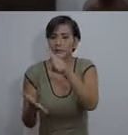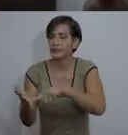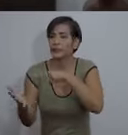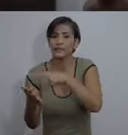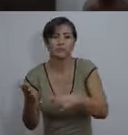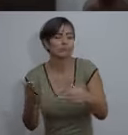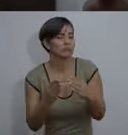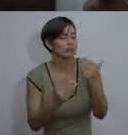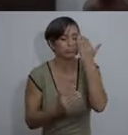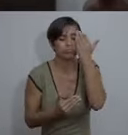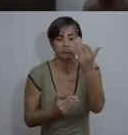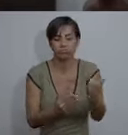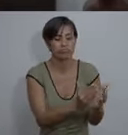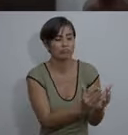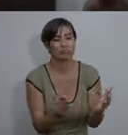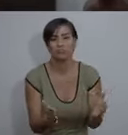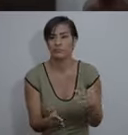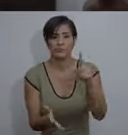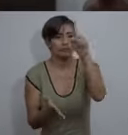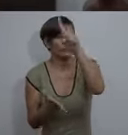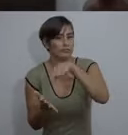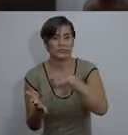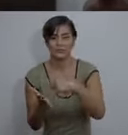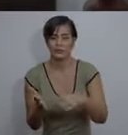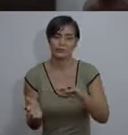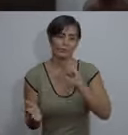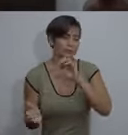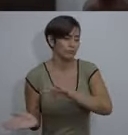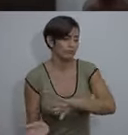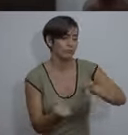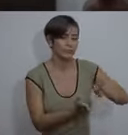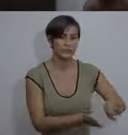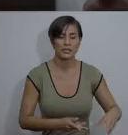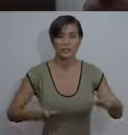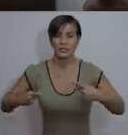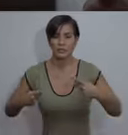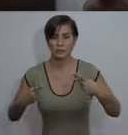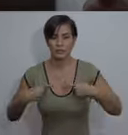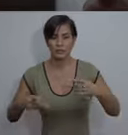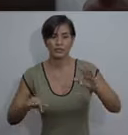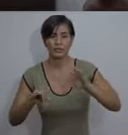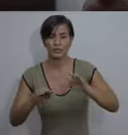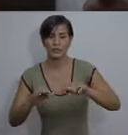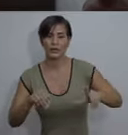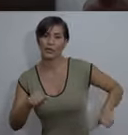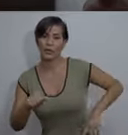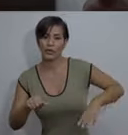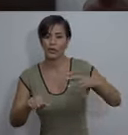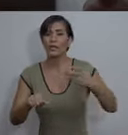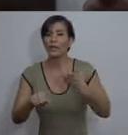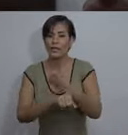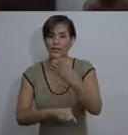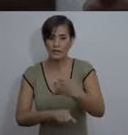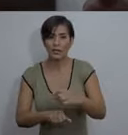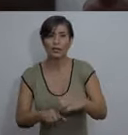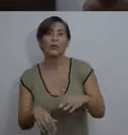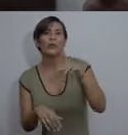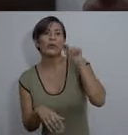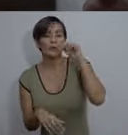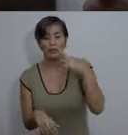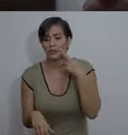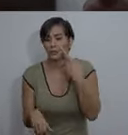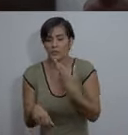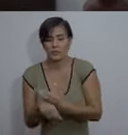en lo que resta del presente ciclo escolar por otro lado los colaboradores del gobierno del estado seguirán cumpliendo sus